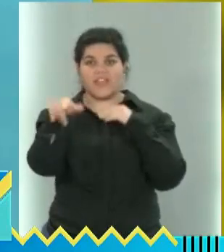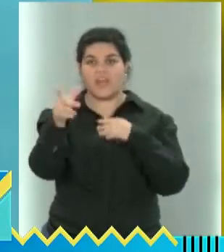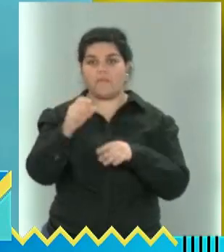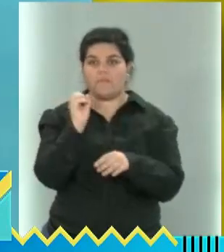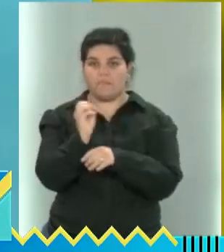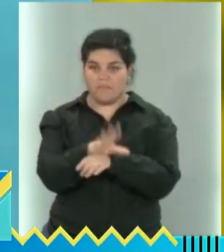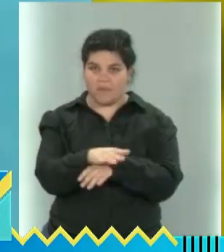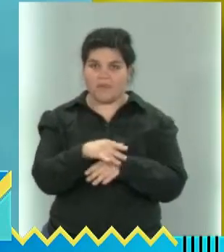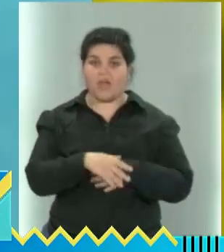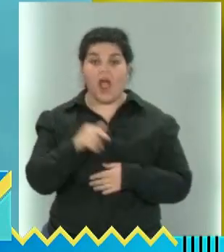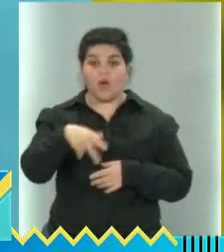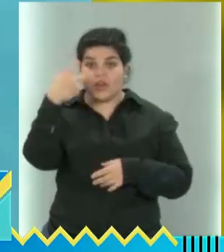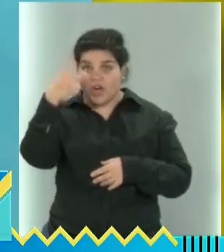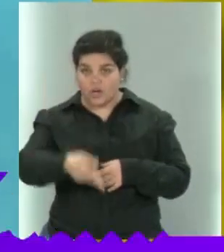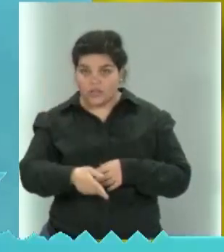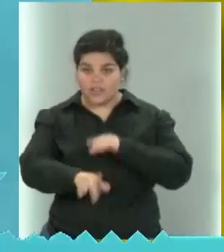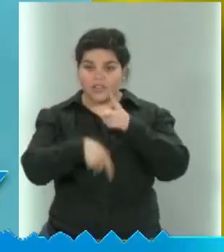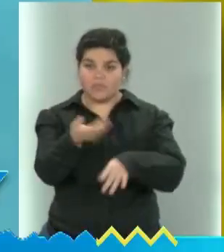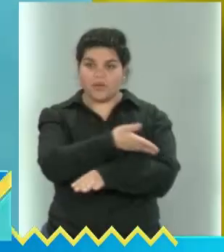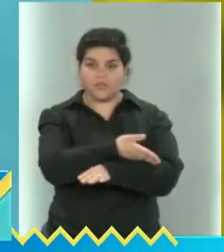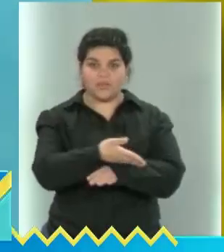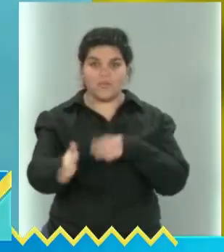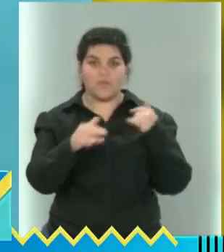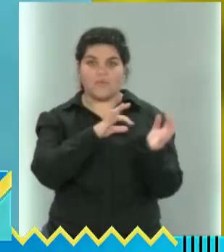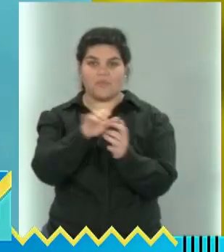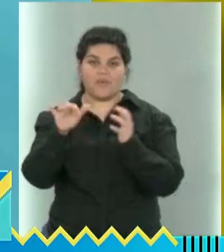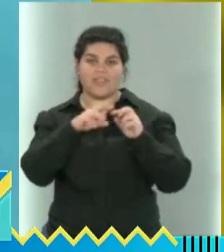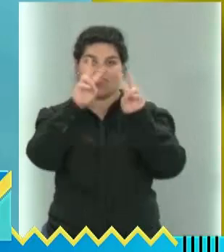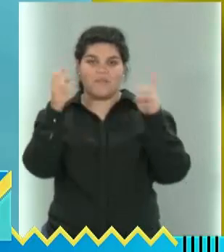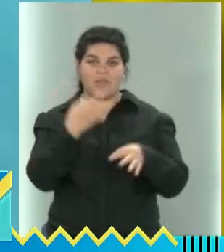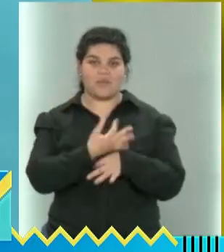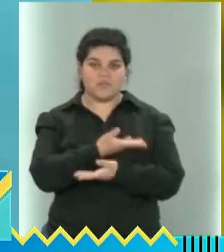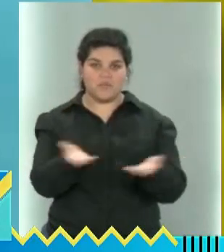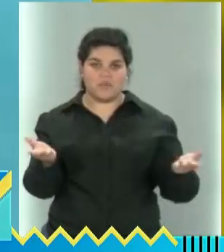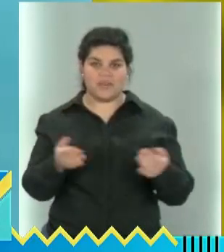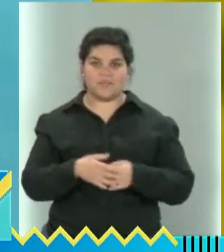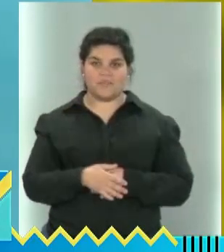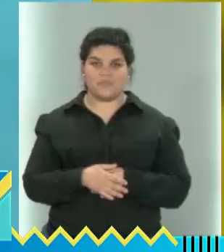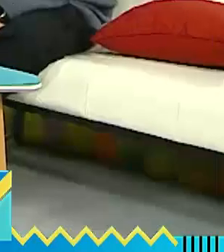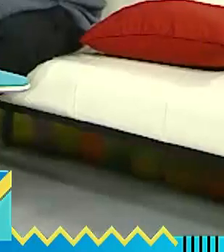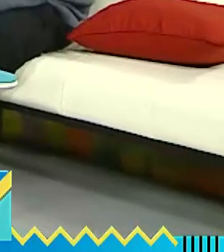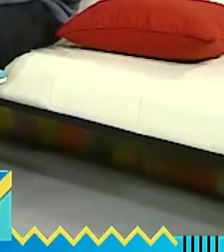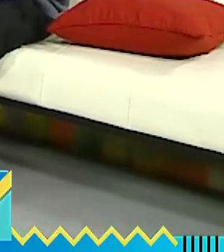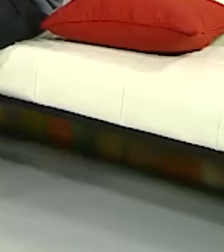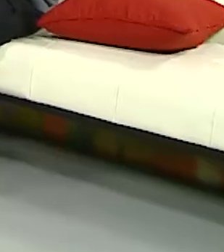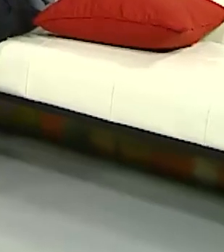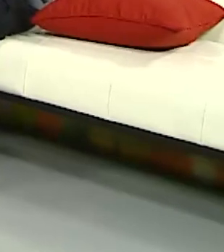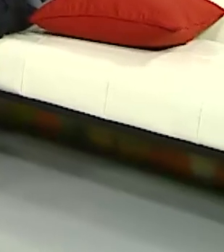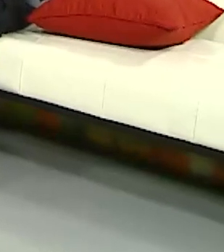vamos a un corte, pero enseguida vamos a continuar hablando, debatiendo acerca de educación pública en distintos parecidos. Ya venimos.